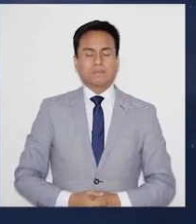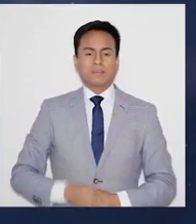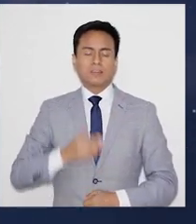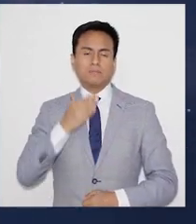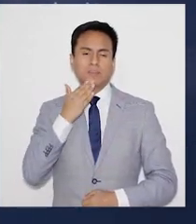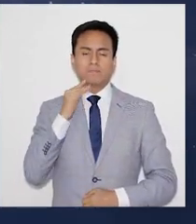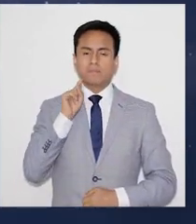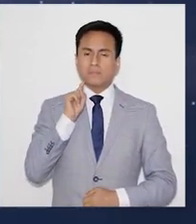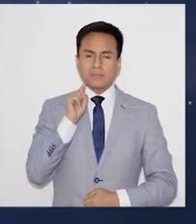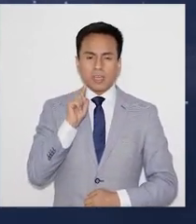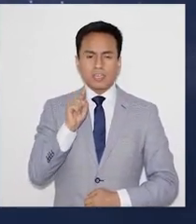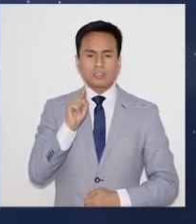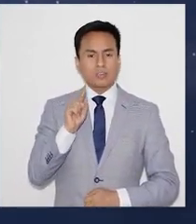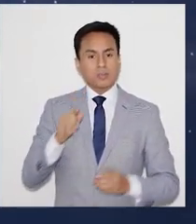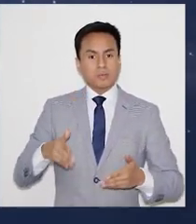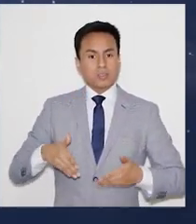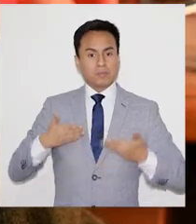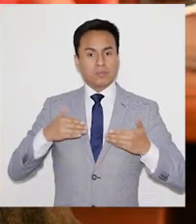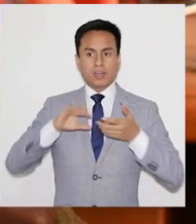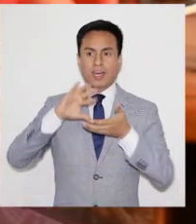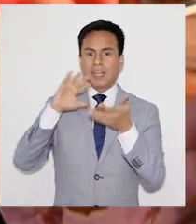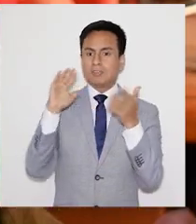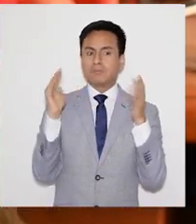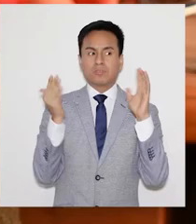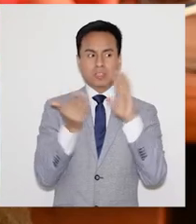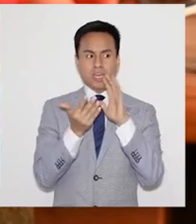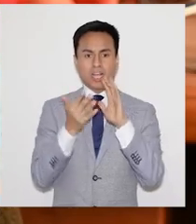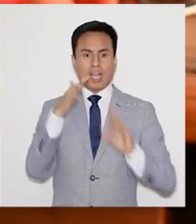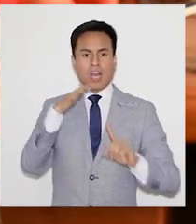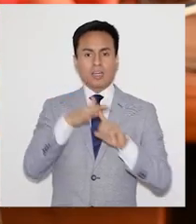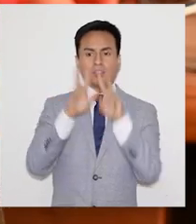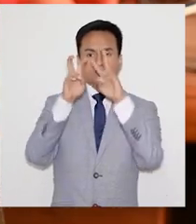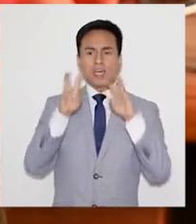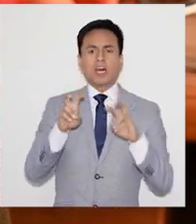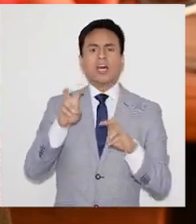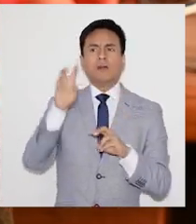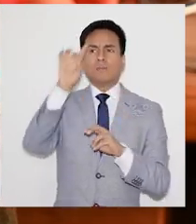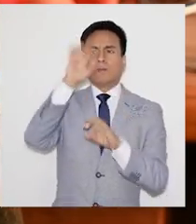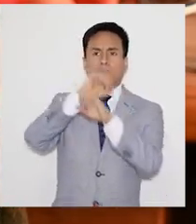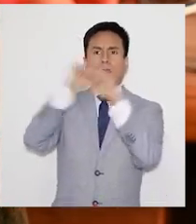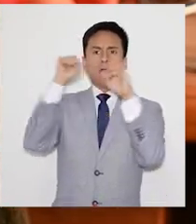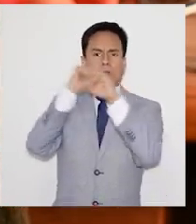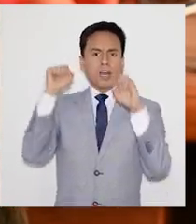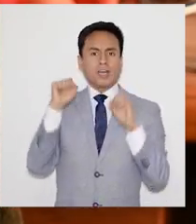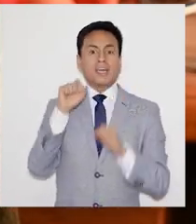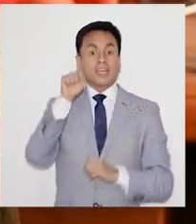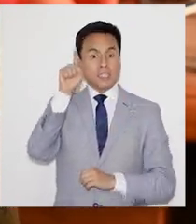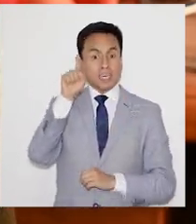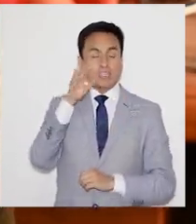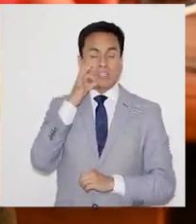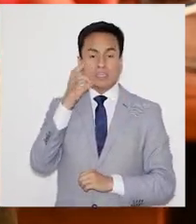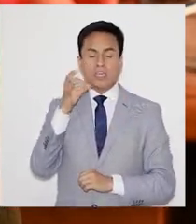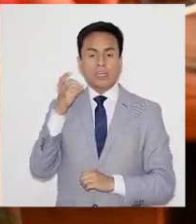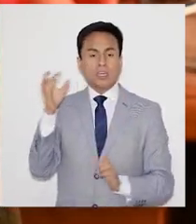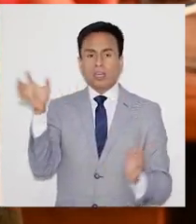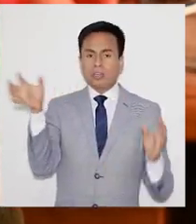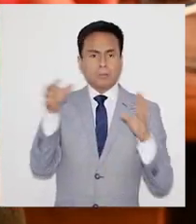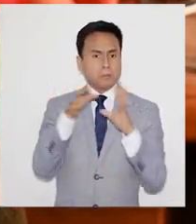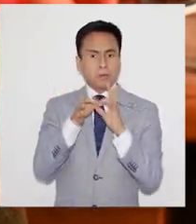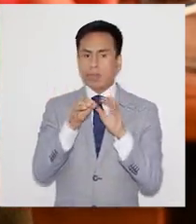Y eso motivó a nivel mundial un auge en el estudio de la supernova, porque esa supernova no